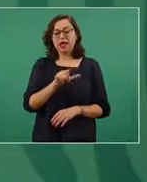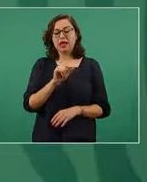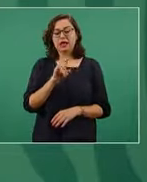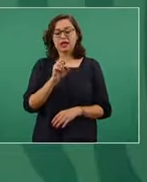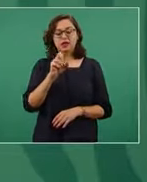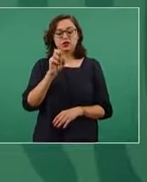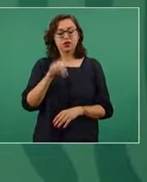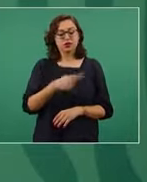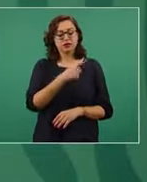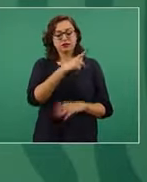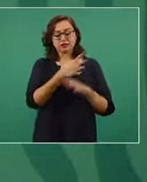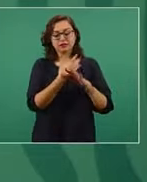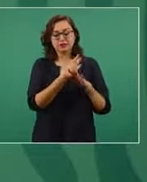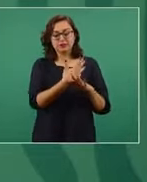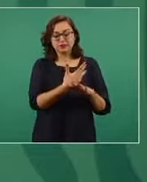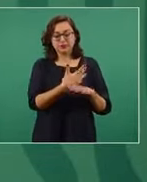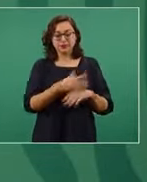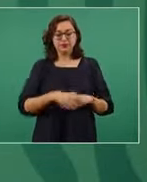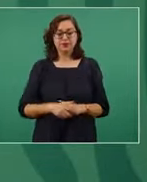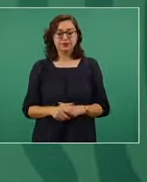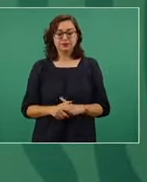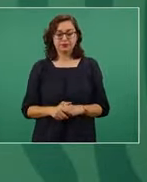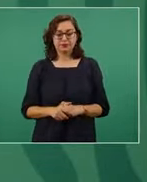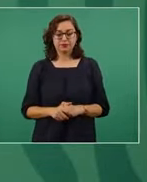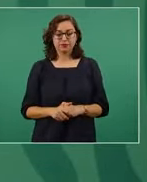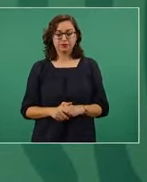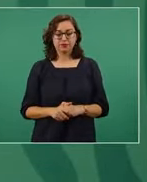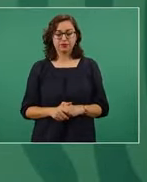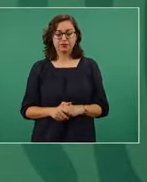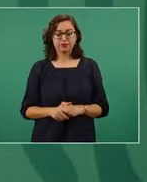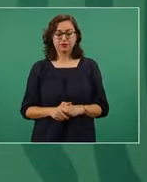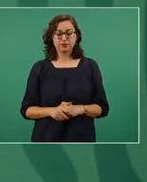diciendo: la economía,